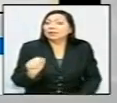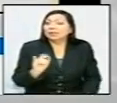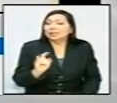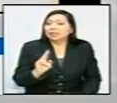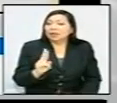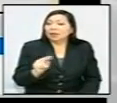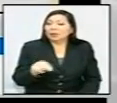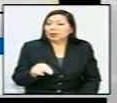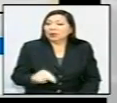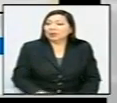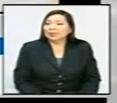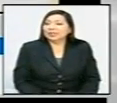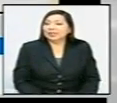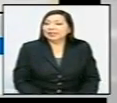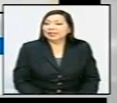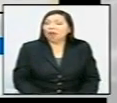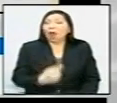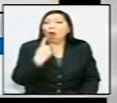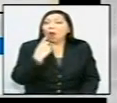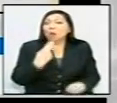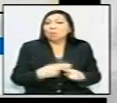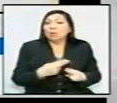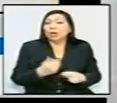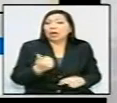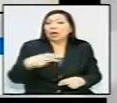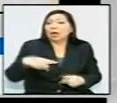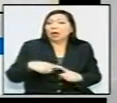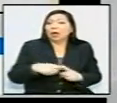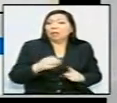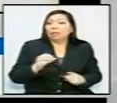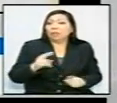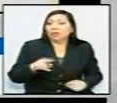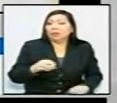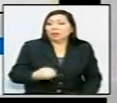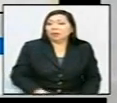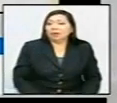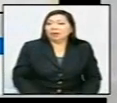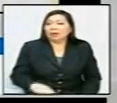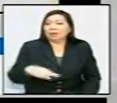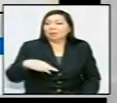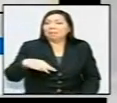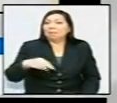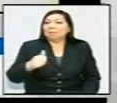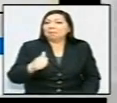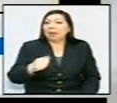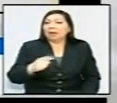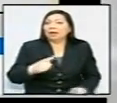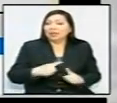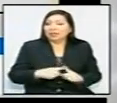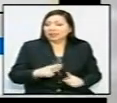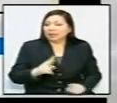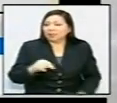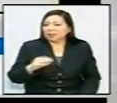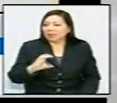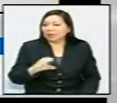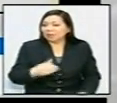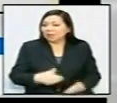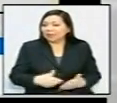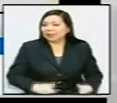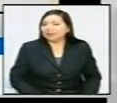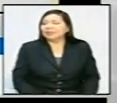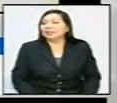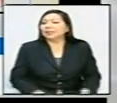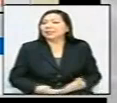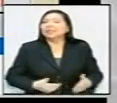y el arrendador es el señor Antonio Matranca, propietario del inmueble. Y para que no